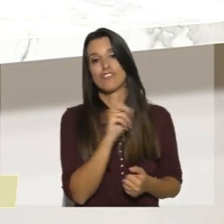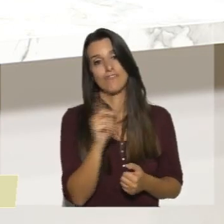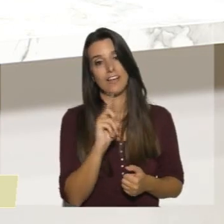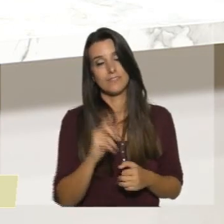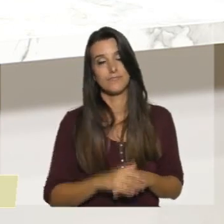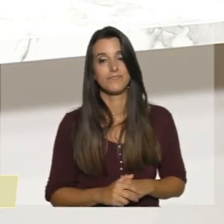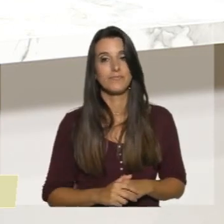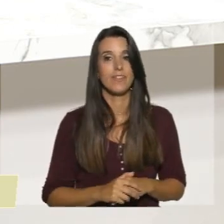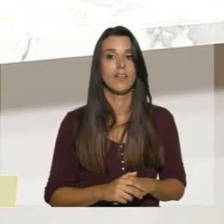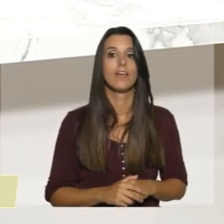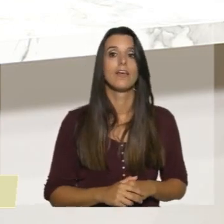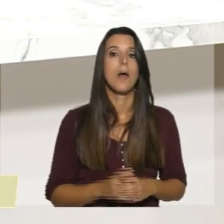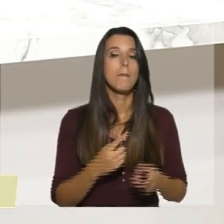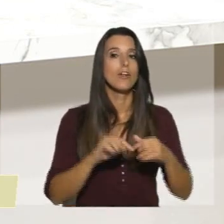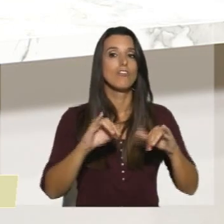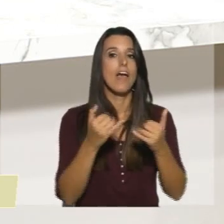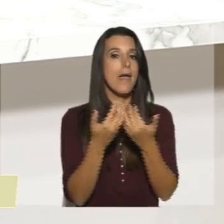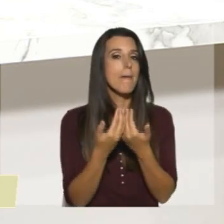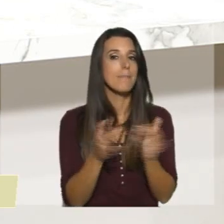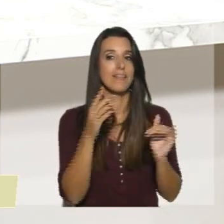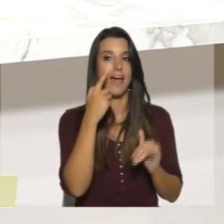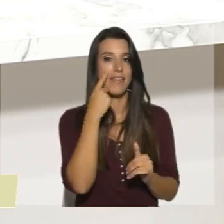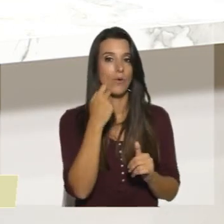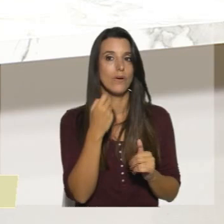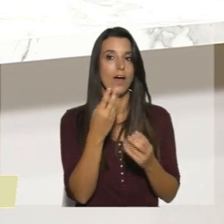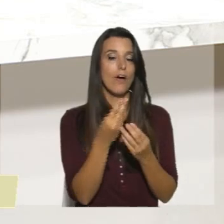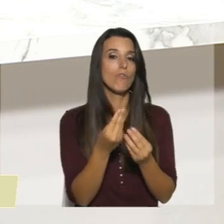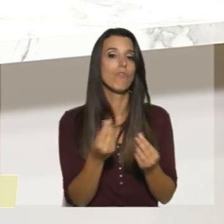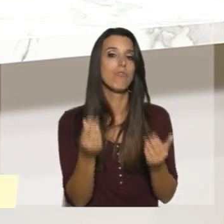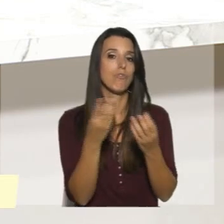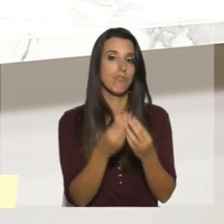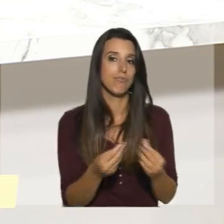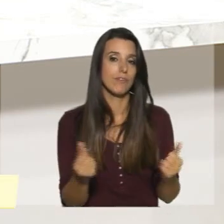queremos. Pero ves, acá ya se empieza a fundir.